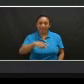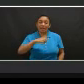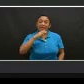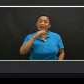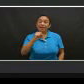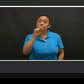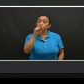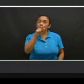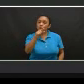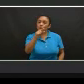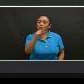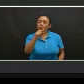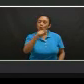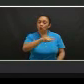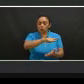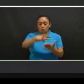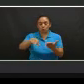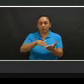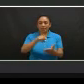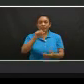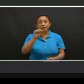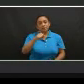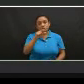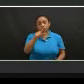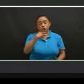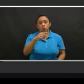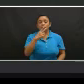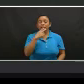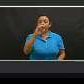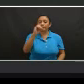Si tu hermano mayor no entra a la fiesta, su problema.